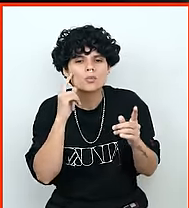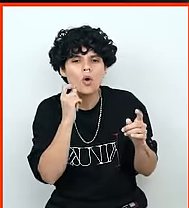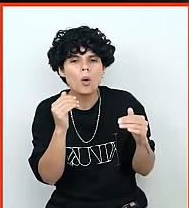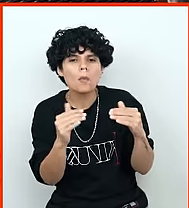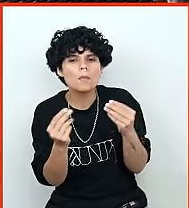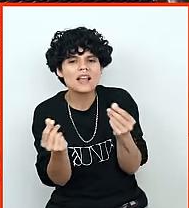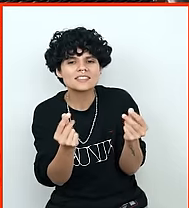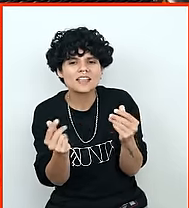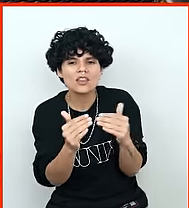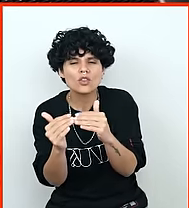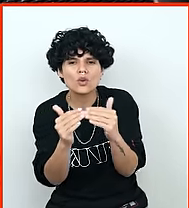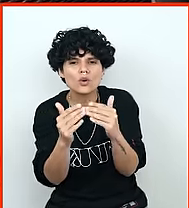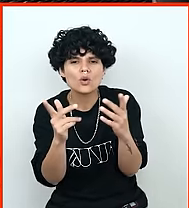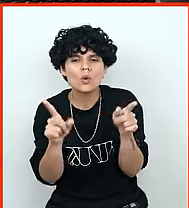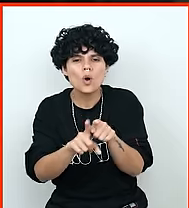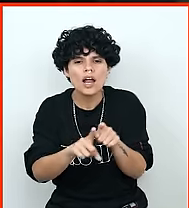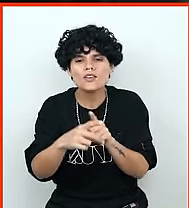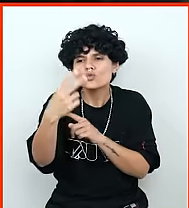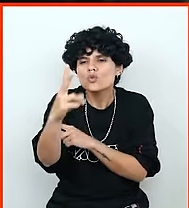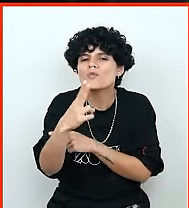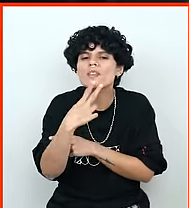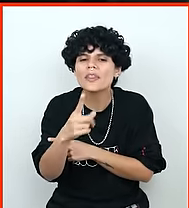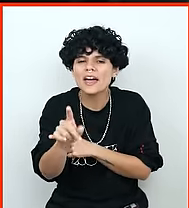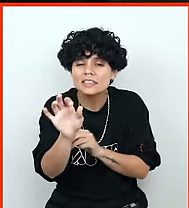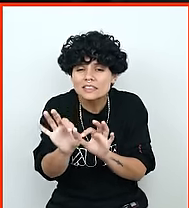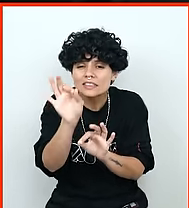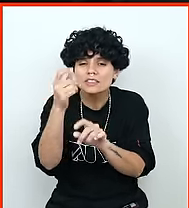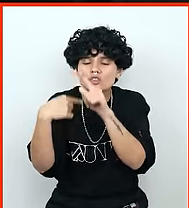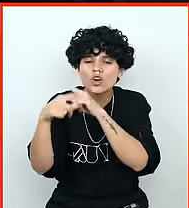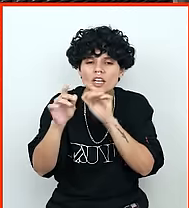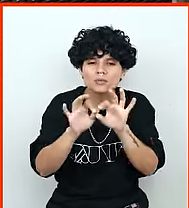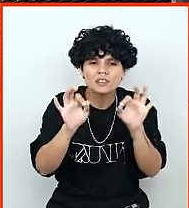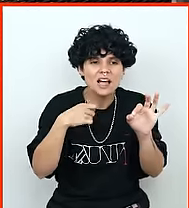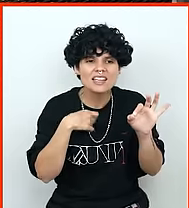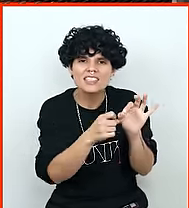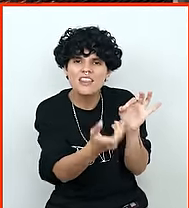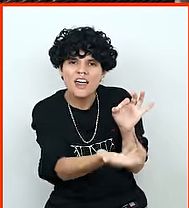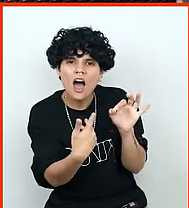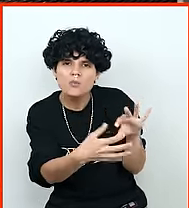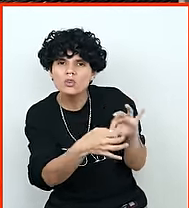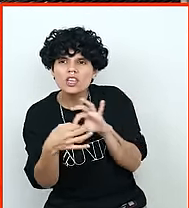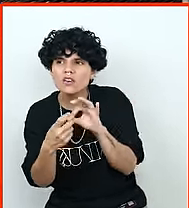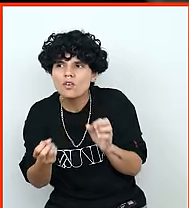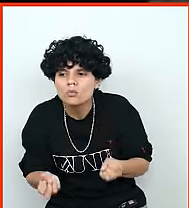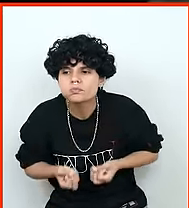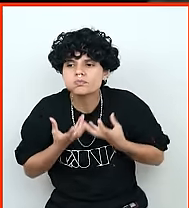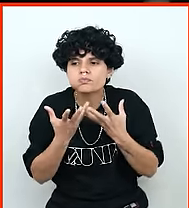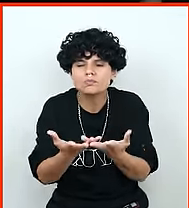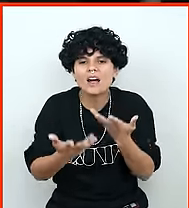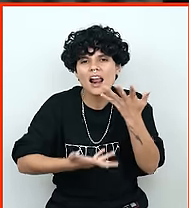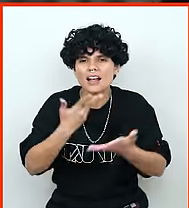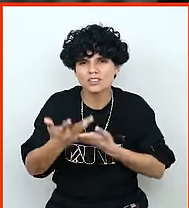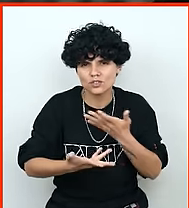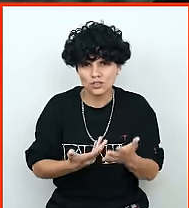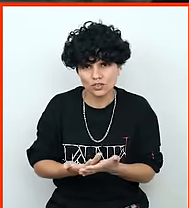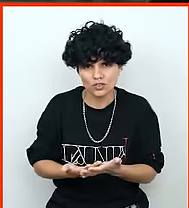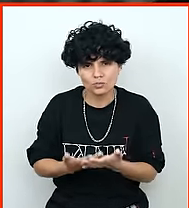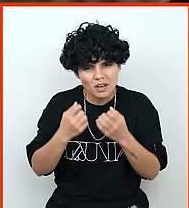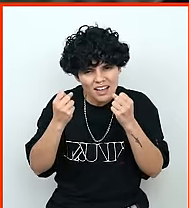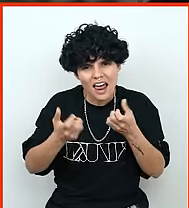como quizás que ese punto de tu propia vida, de tu propia historia, hace que la canción sea como una